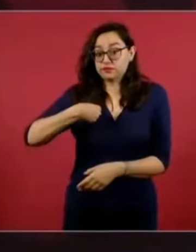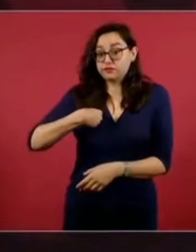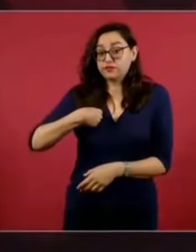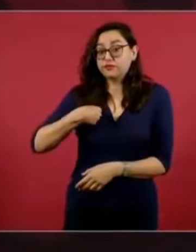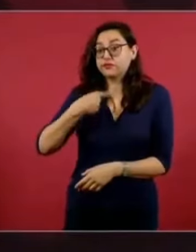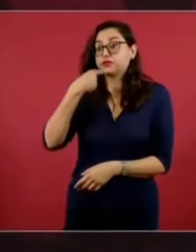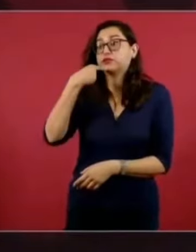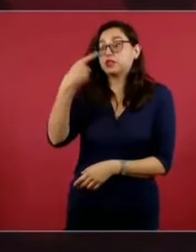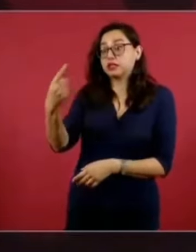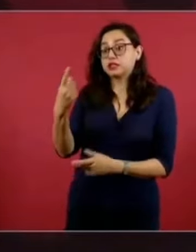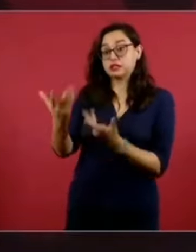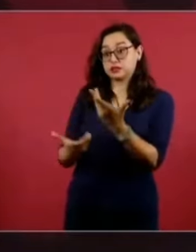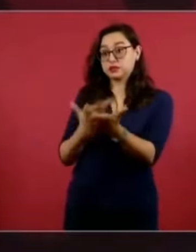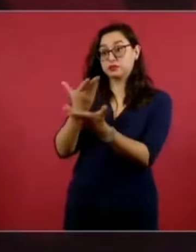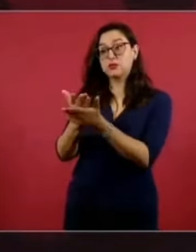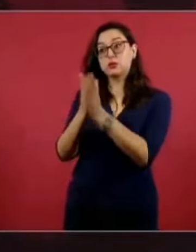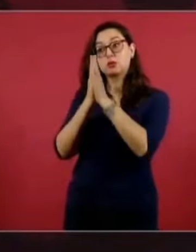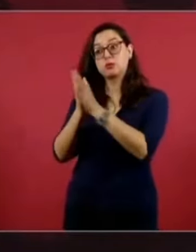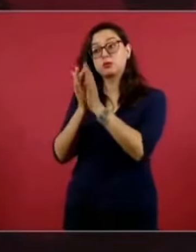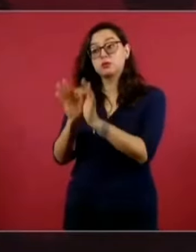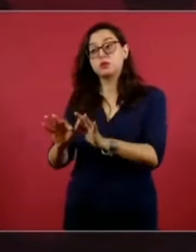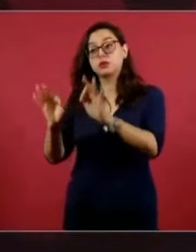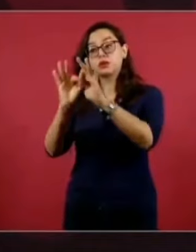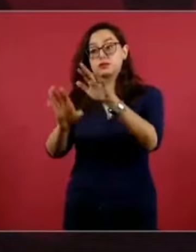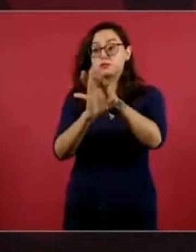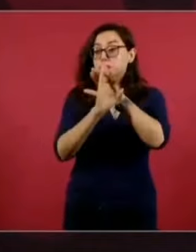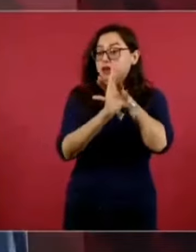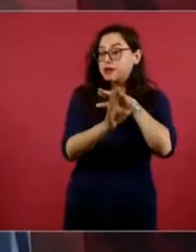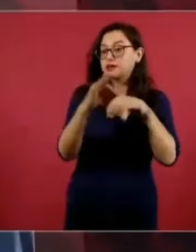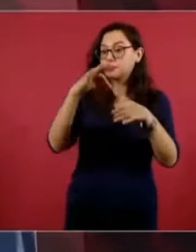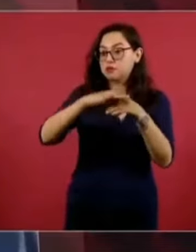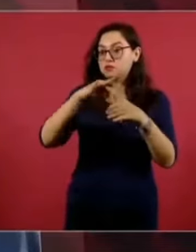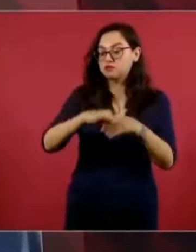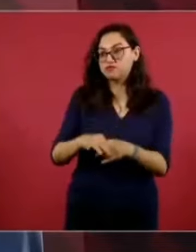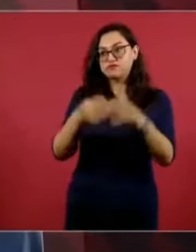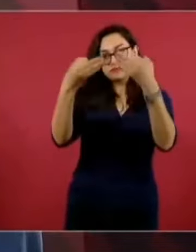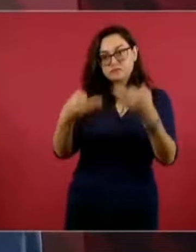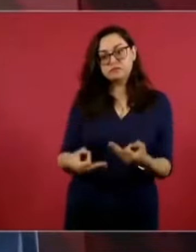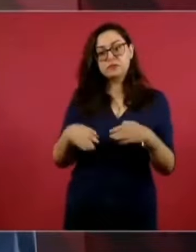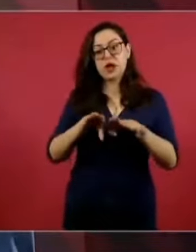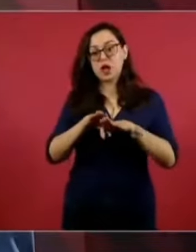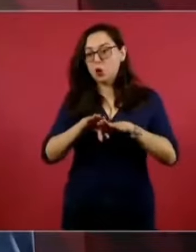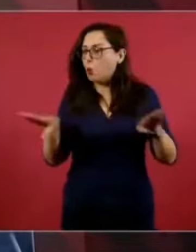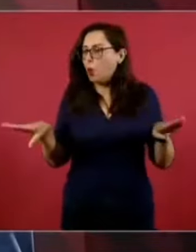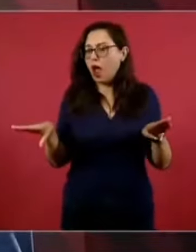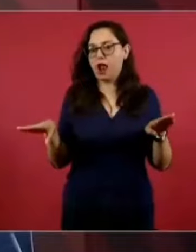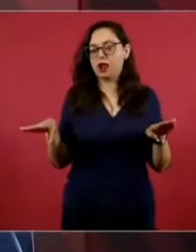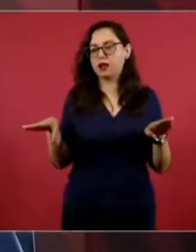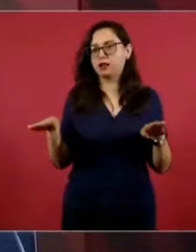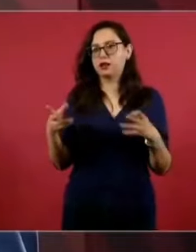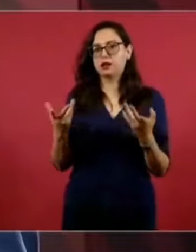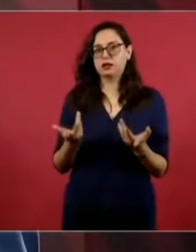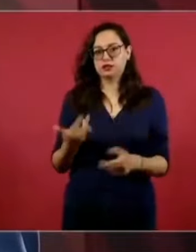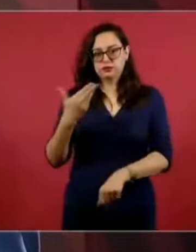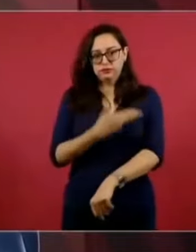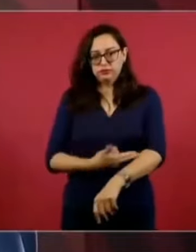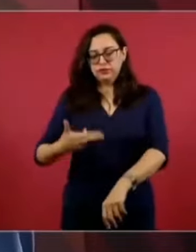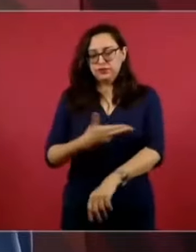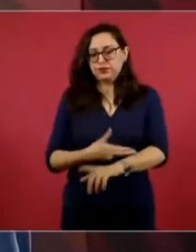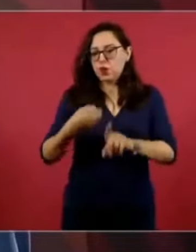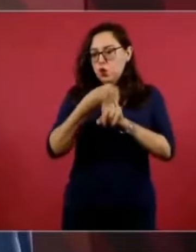planteé fue fue eso que se buscara la forma